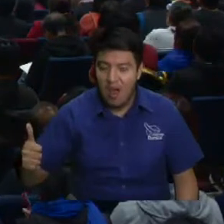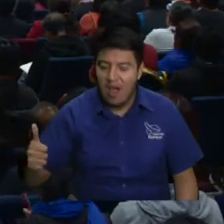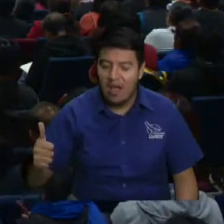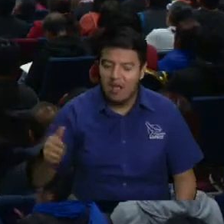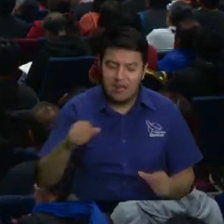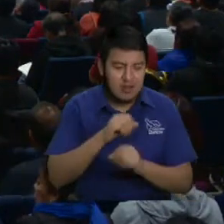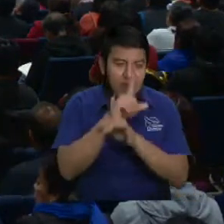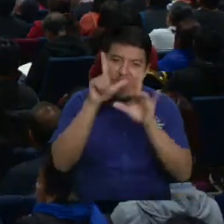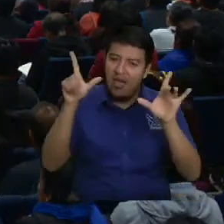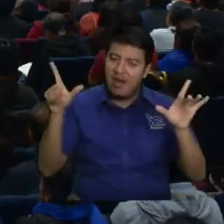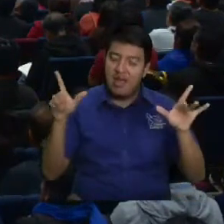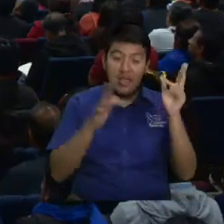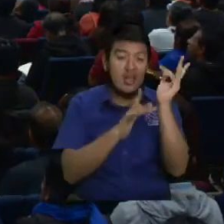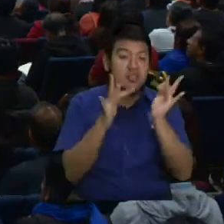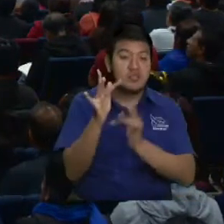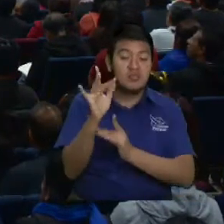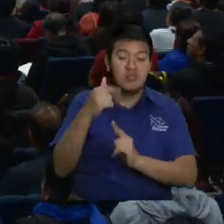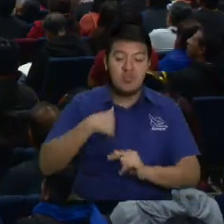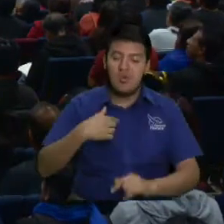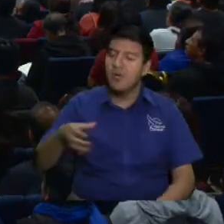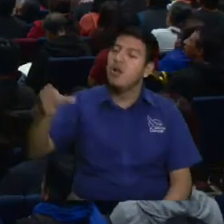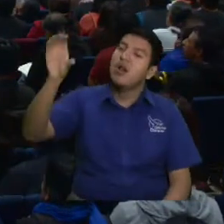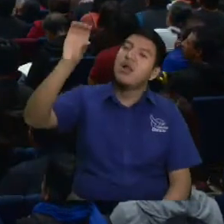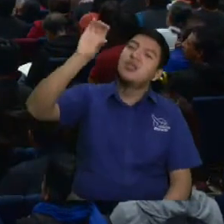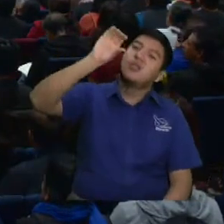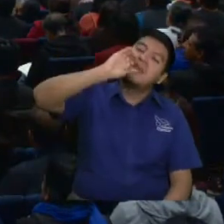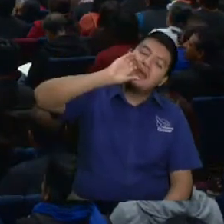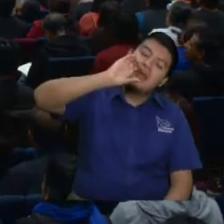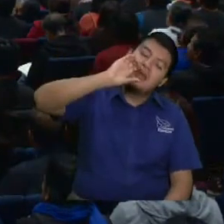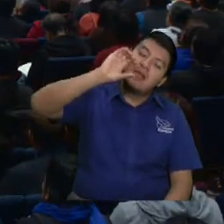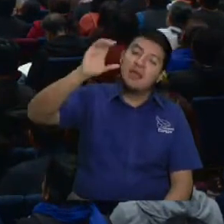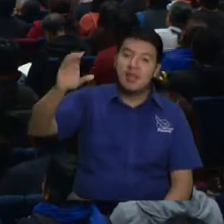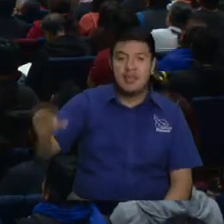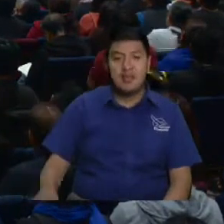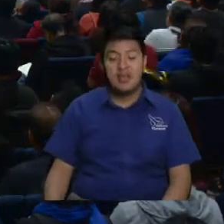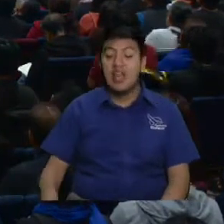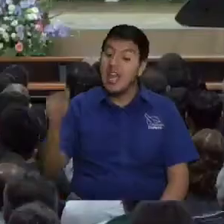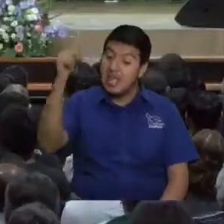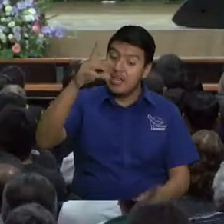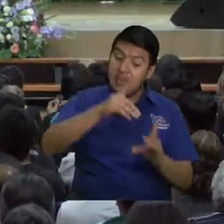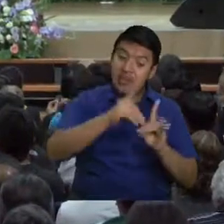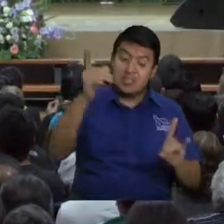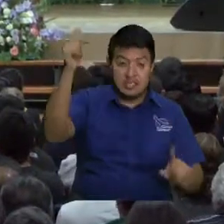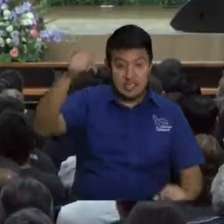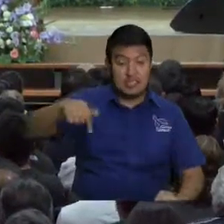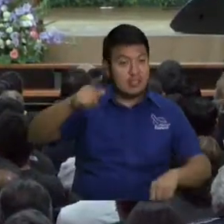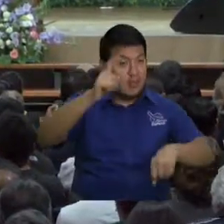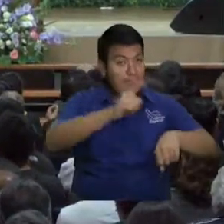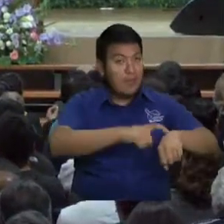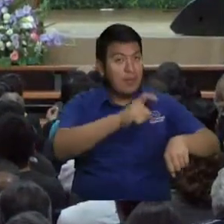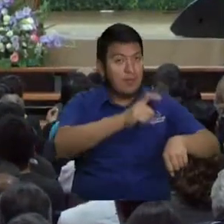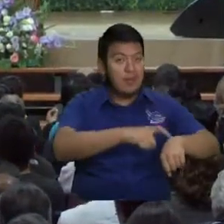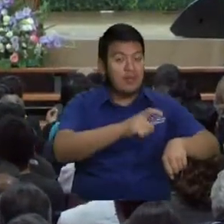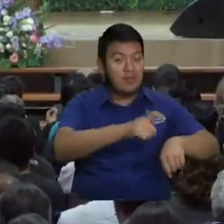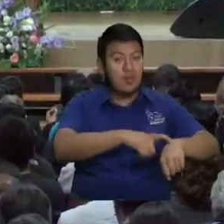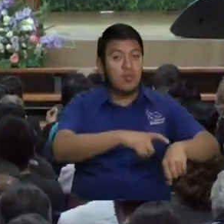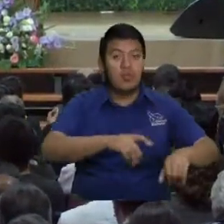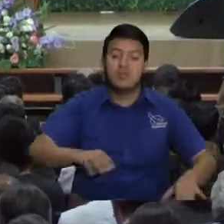Cristalina. Jesús, yo la tomé y desde aquel instante o